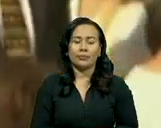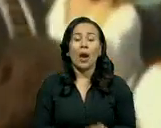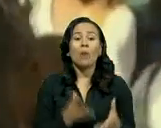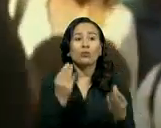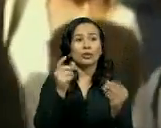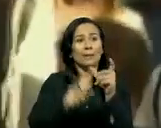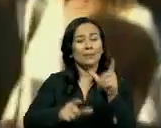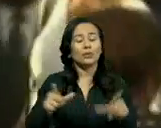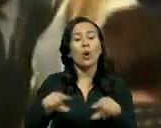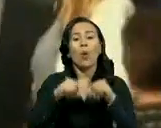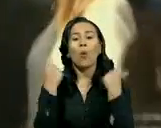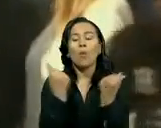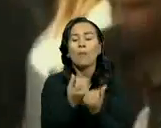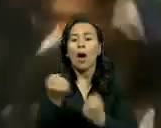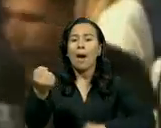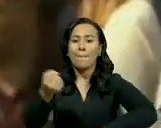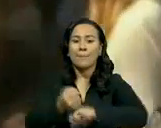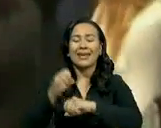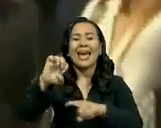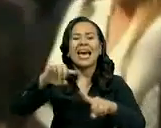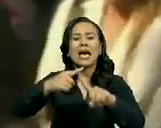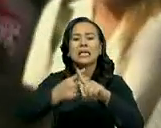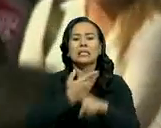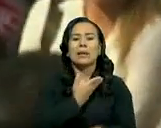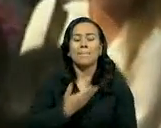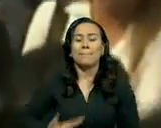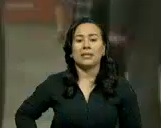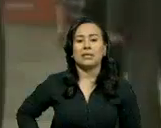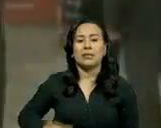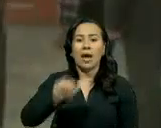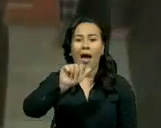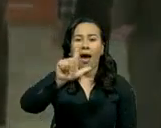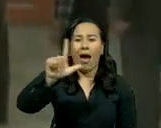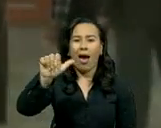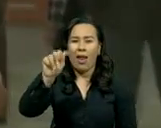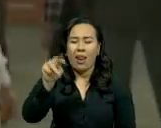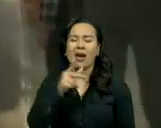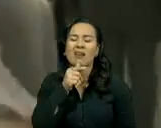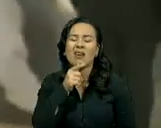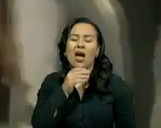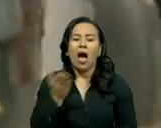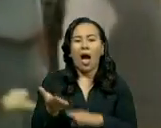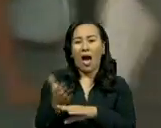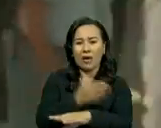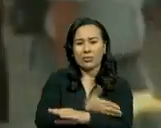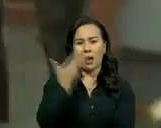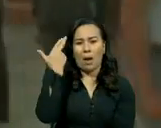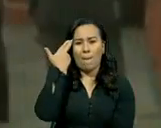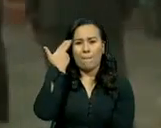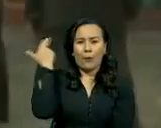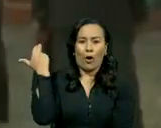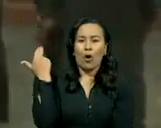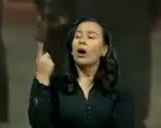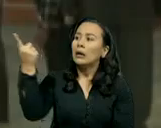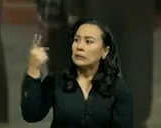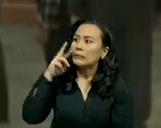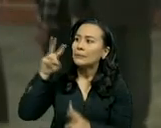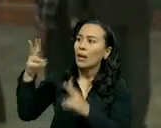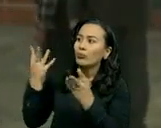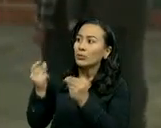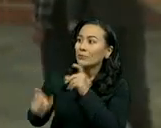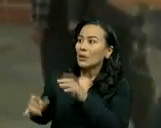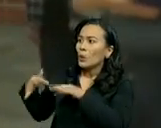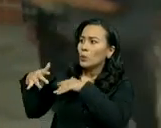Simpatizantes del expresidente peruano Alan García acudieron a la sede del partido Alianza Popular Revolucionaria